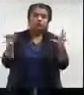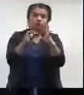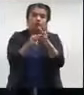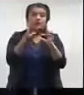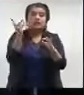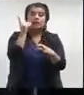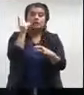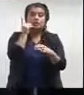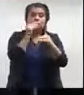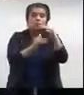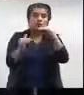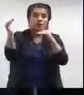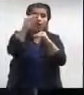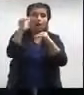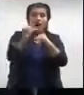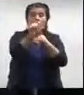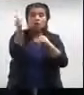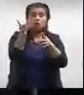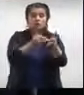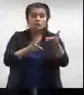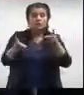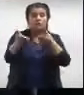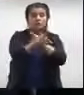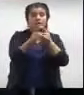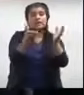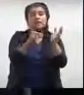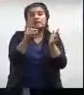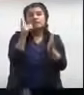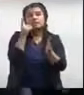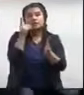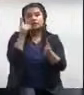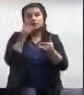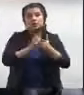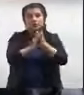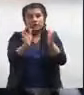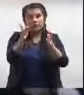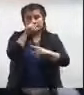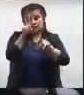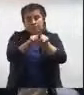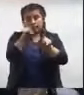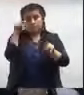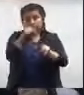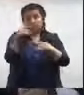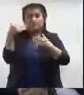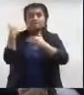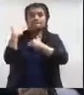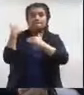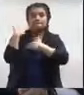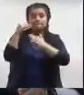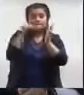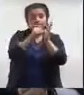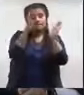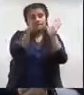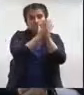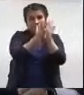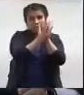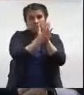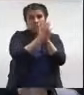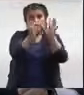Dirección Superior y los departamentos de la Dirección General. Además, será la responsable de aplicar